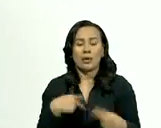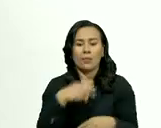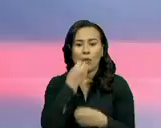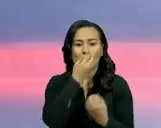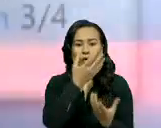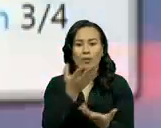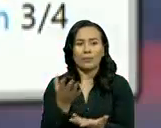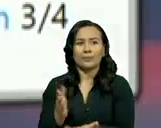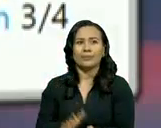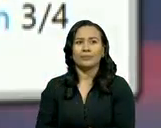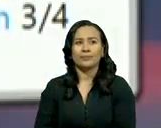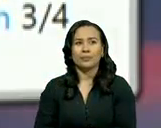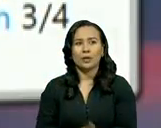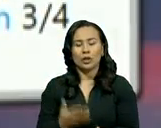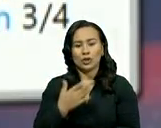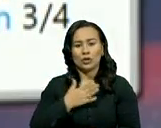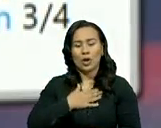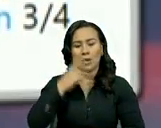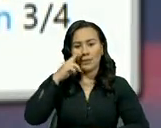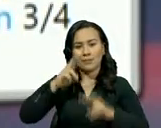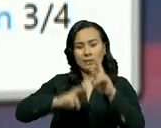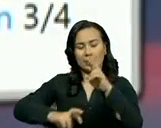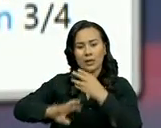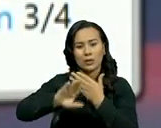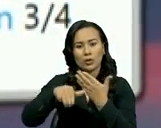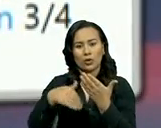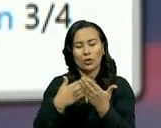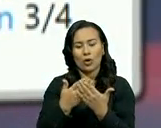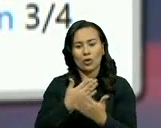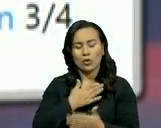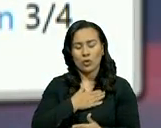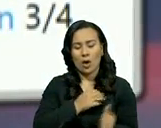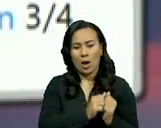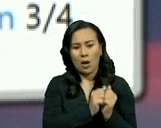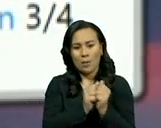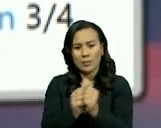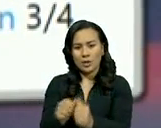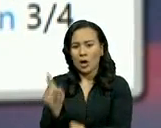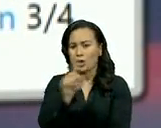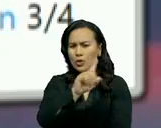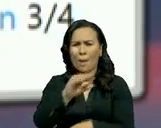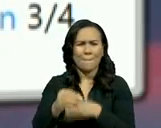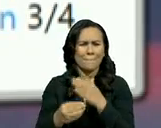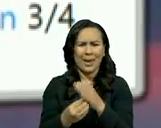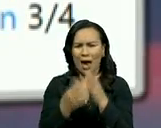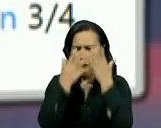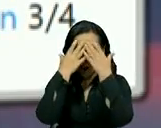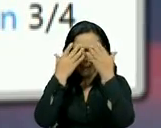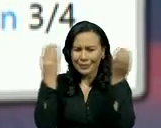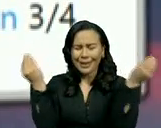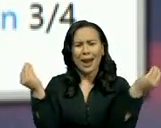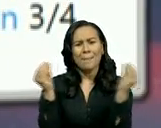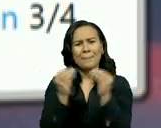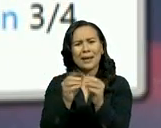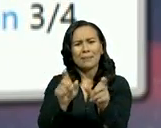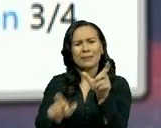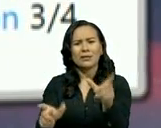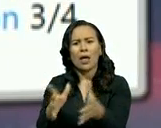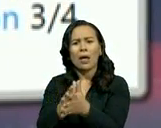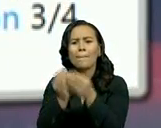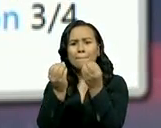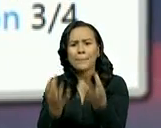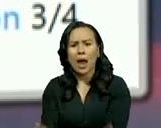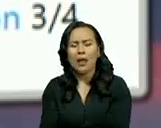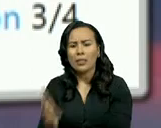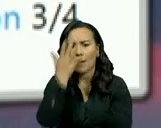respecto. Realizaré todas las acciones que en derecho me asistan para no permitir más impunidad ni dejar que los casos se pierdan en